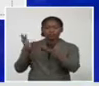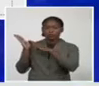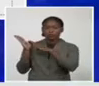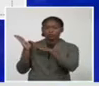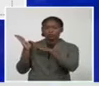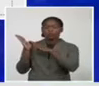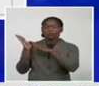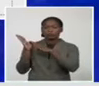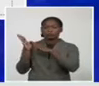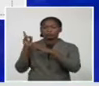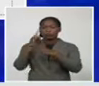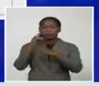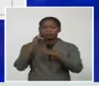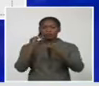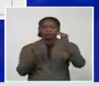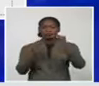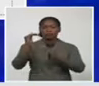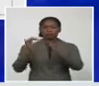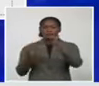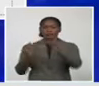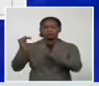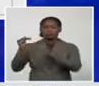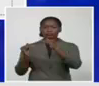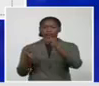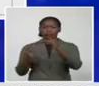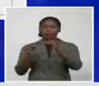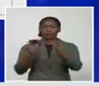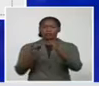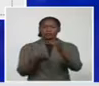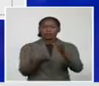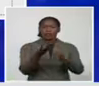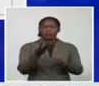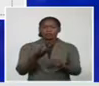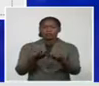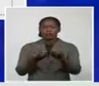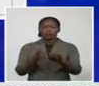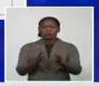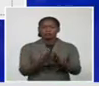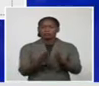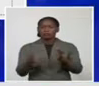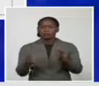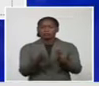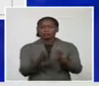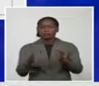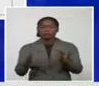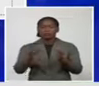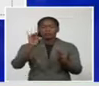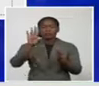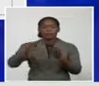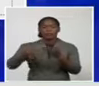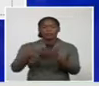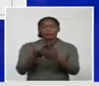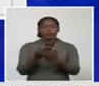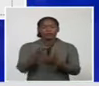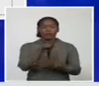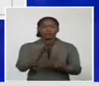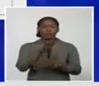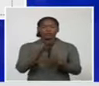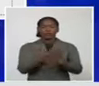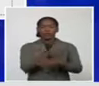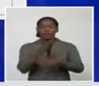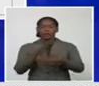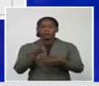los últimos 15 días, del 14 al 28 de marzo, que estamos hablando de